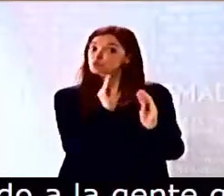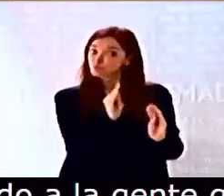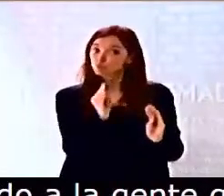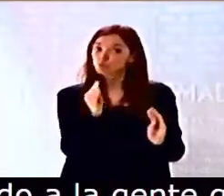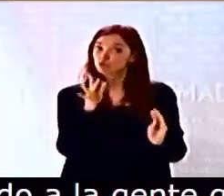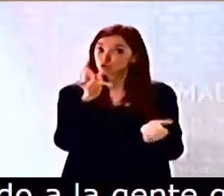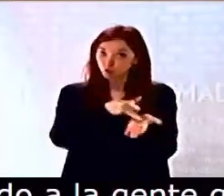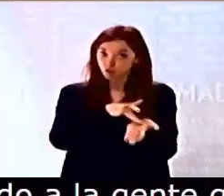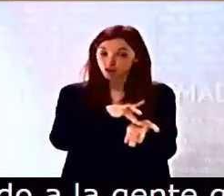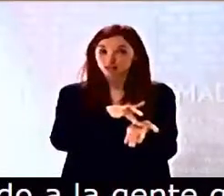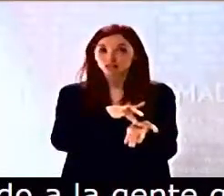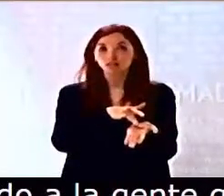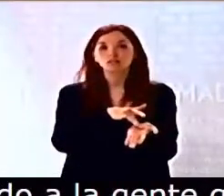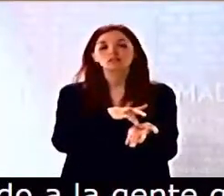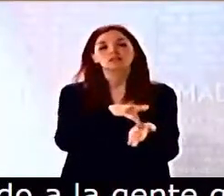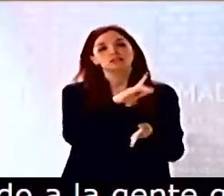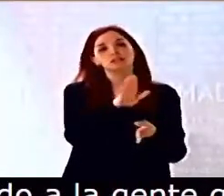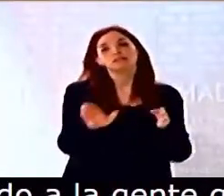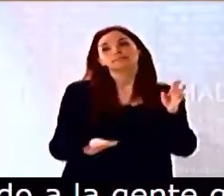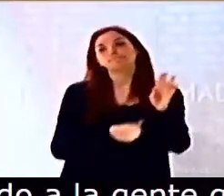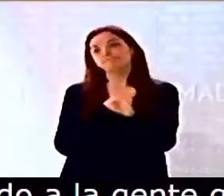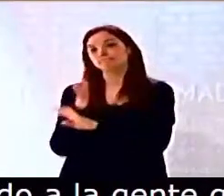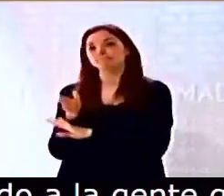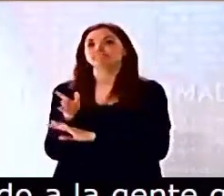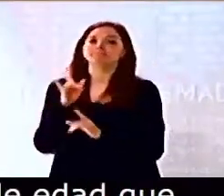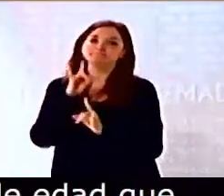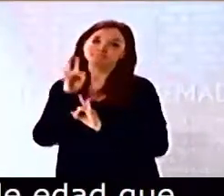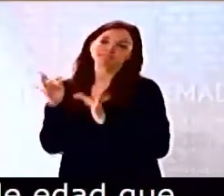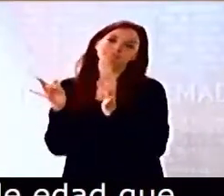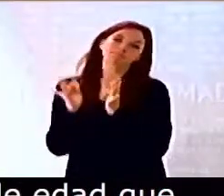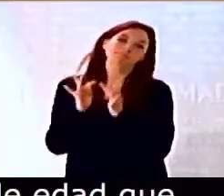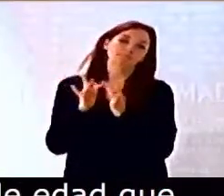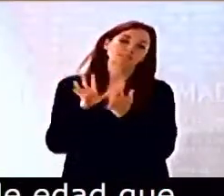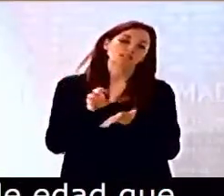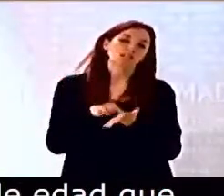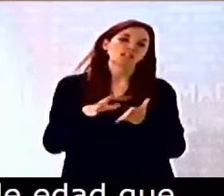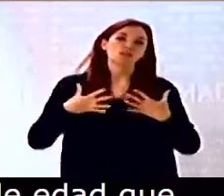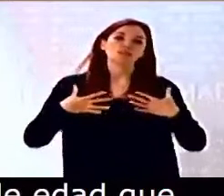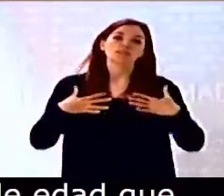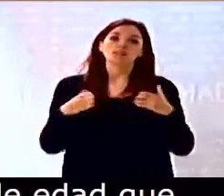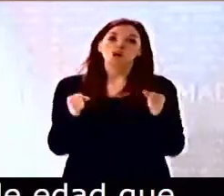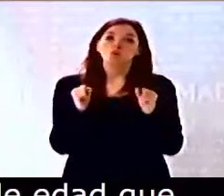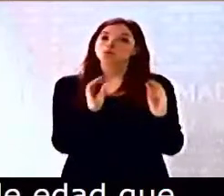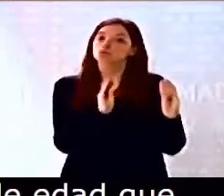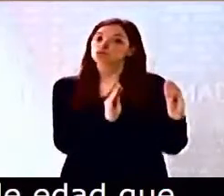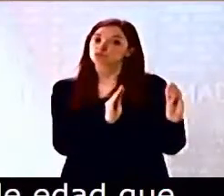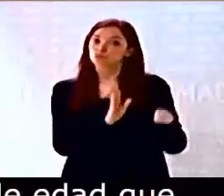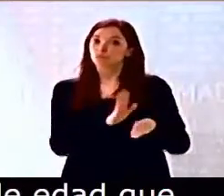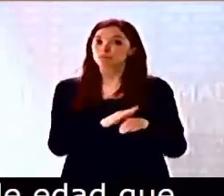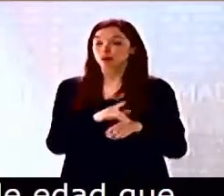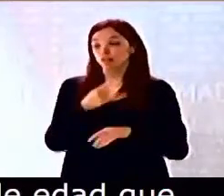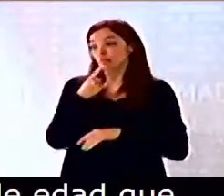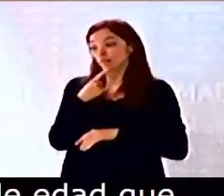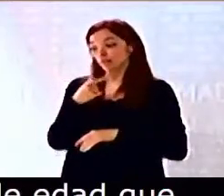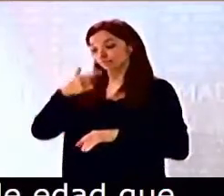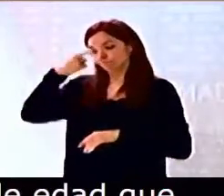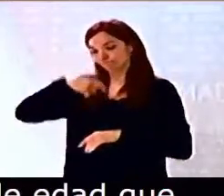estamos vacunando, que se pongan en contacto a través de sus centros de salud para actualizar sus datos y para